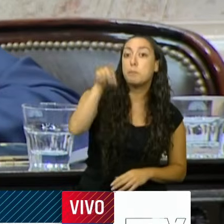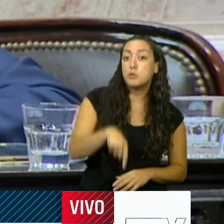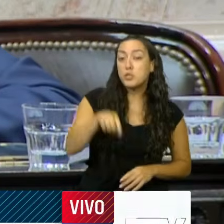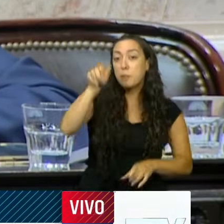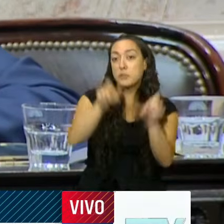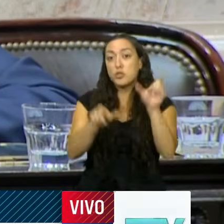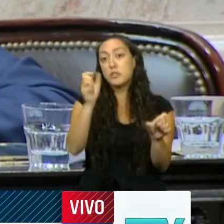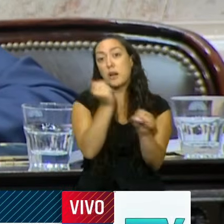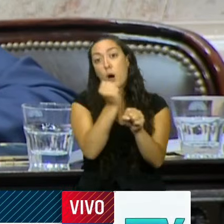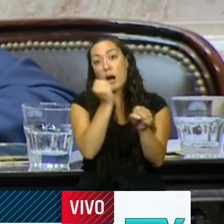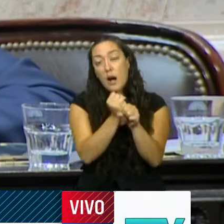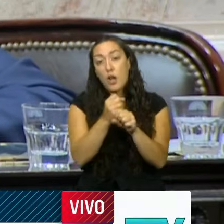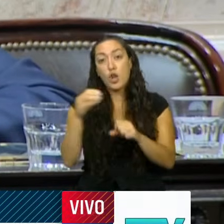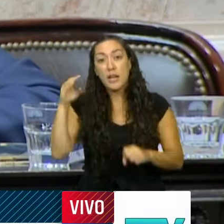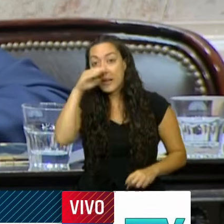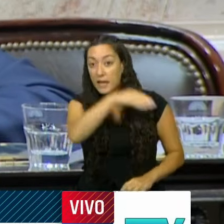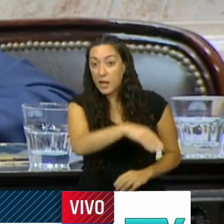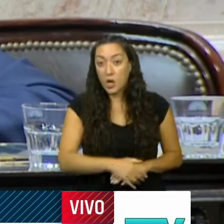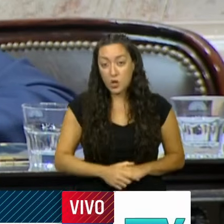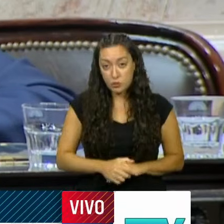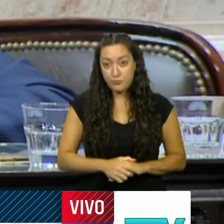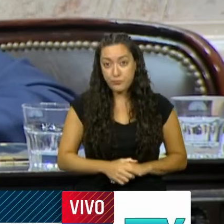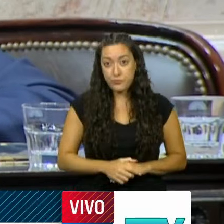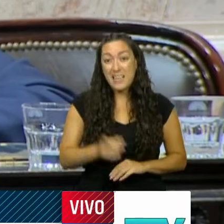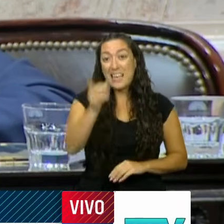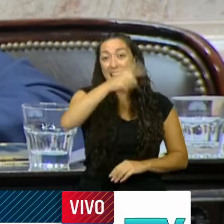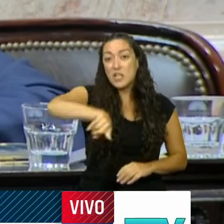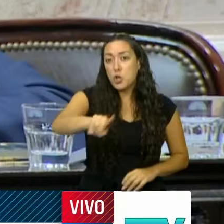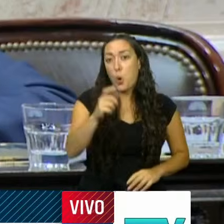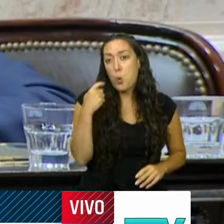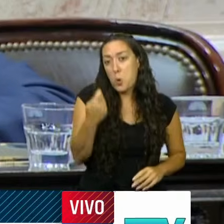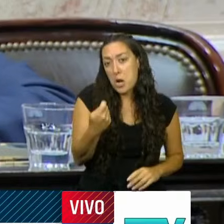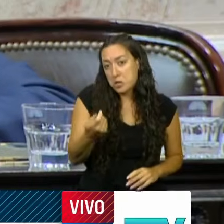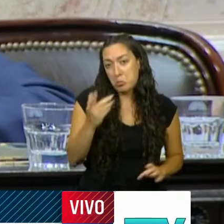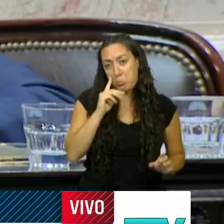50% de trabajadores informales no conocen la jubilación,